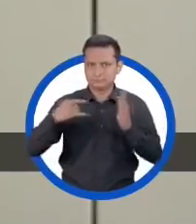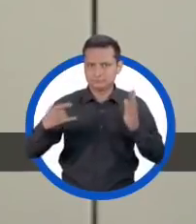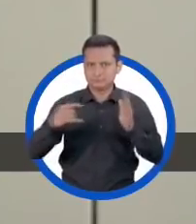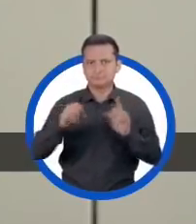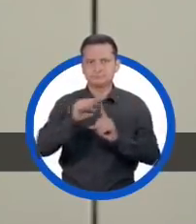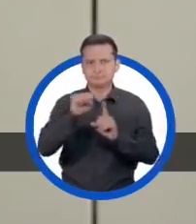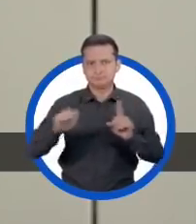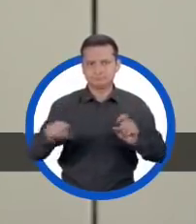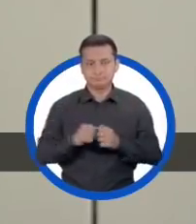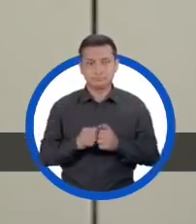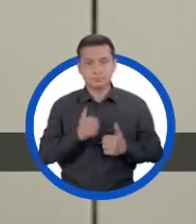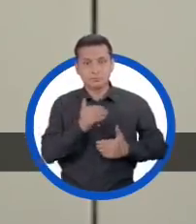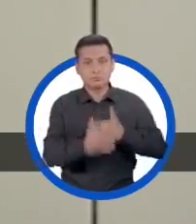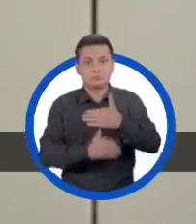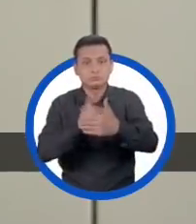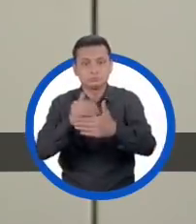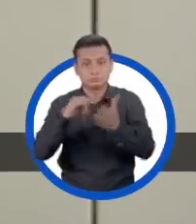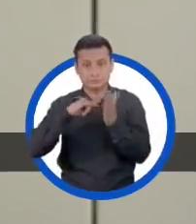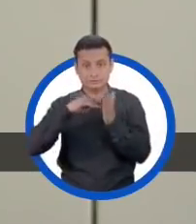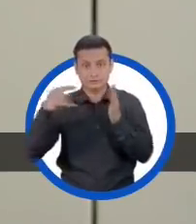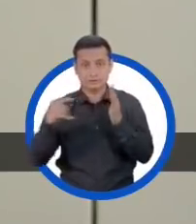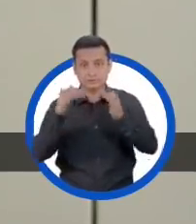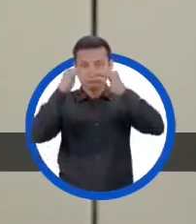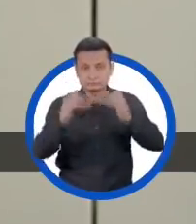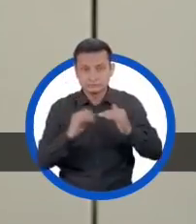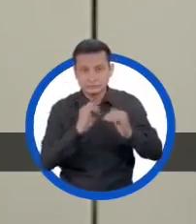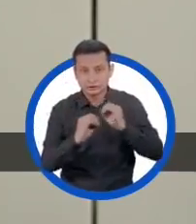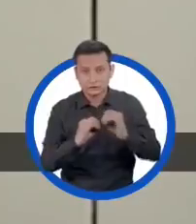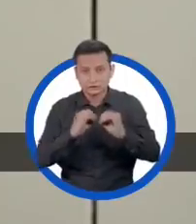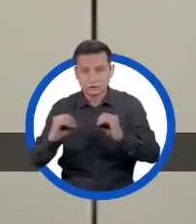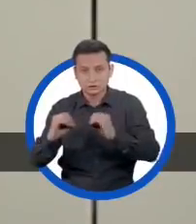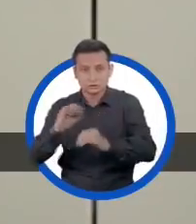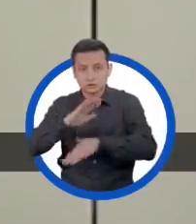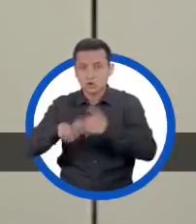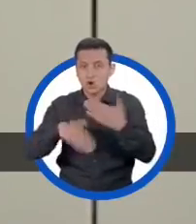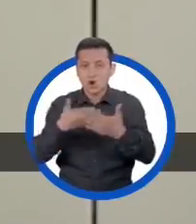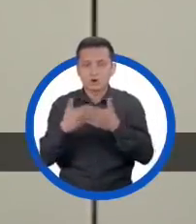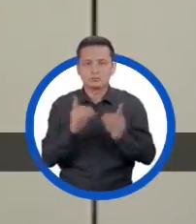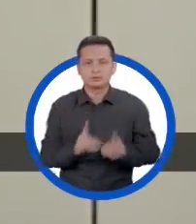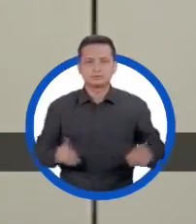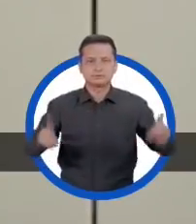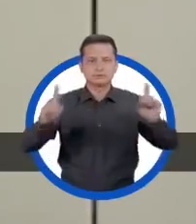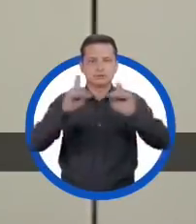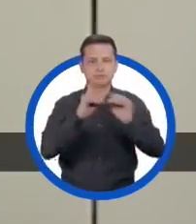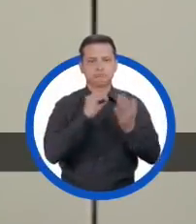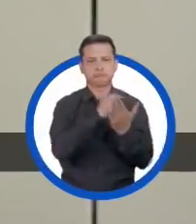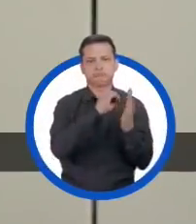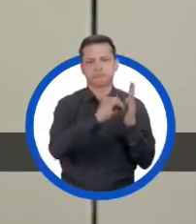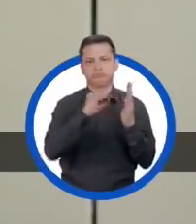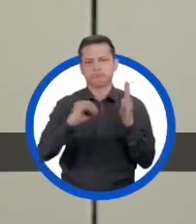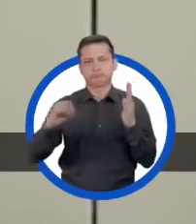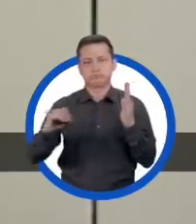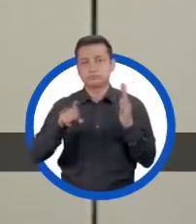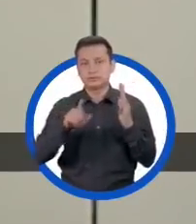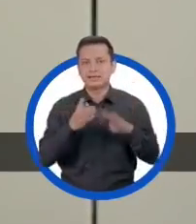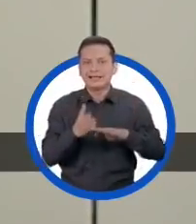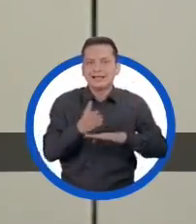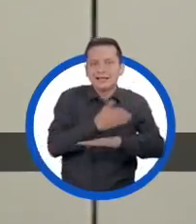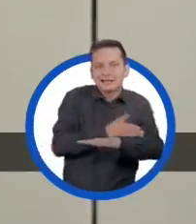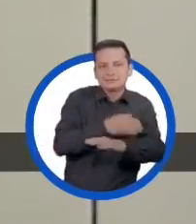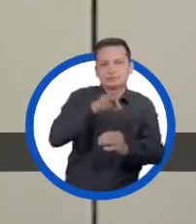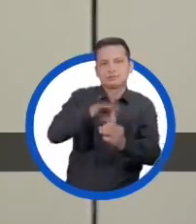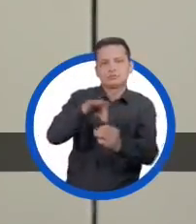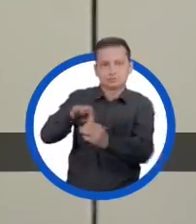a punto los sistemas, los procedimientos de sellado del sistema y enceramiento de las bases de datos